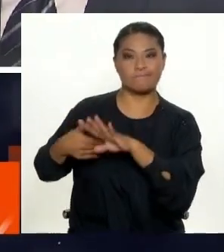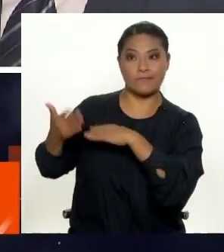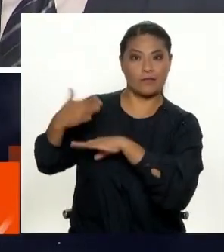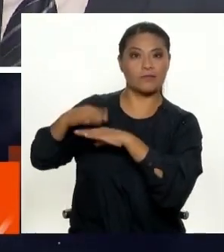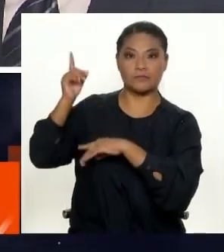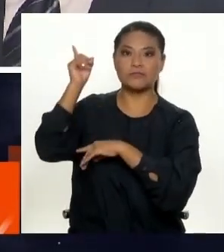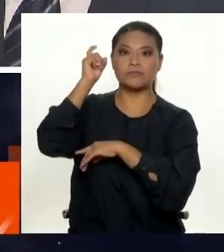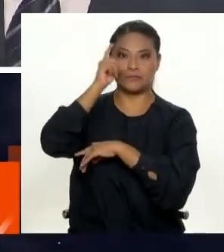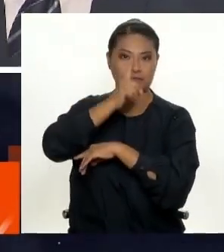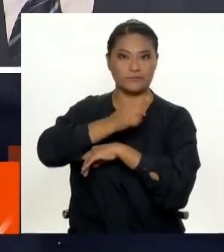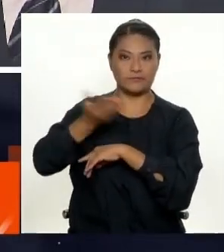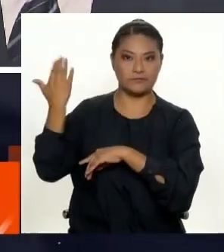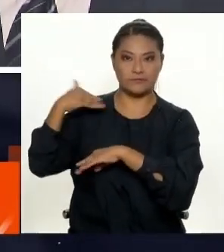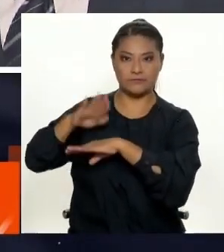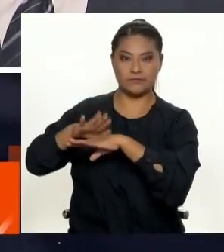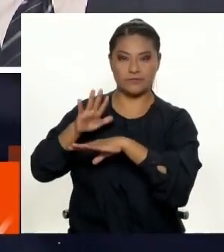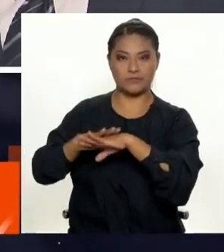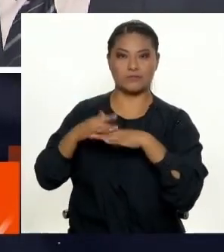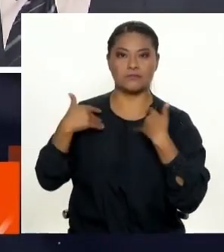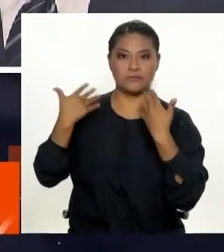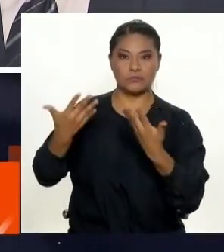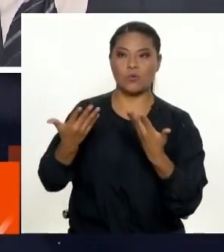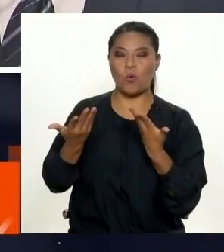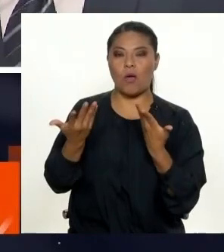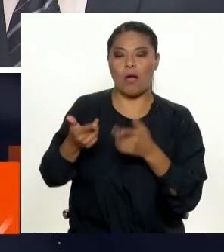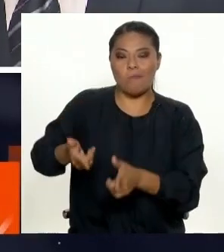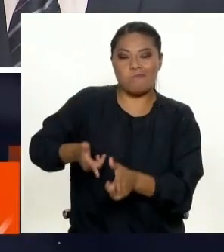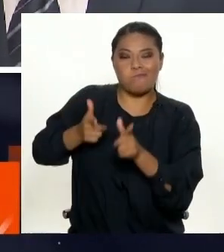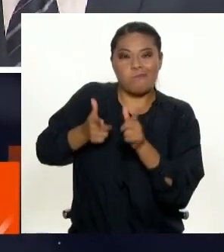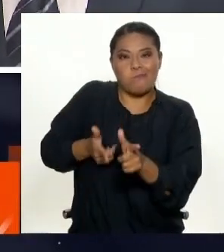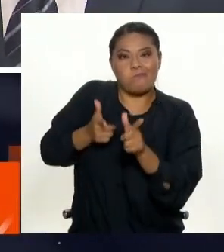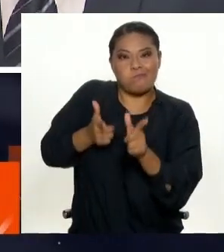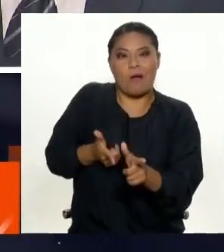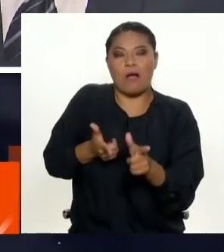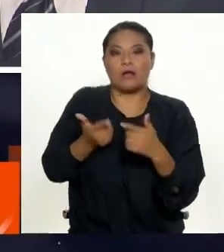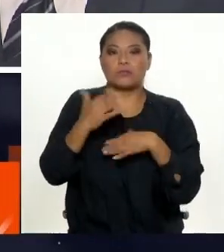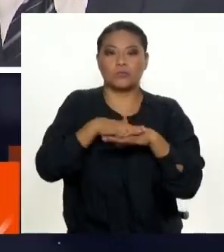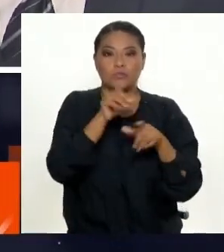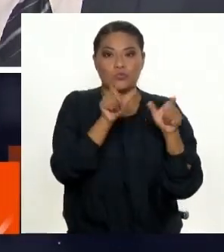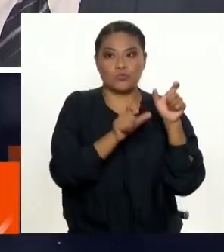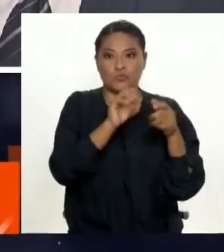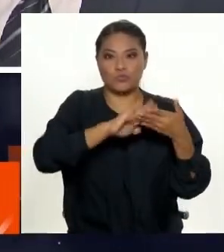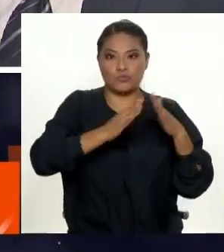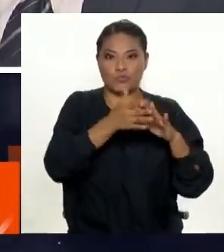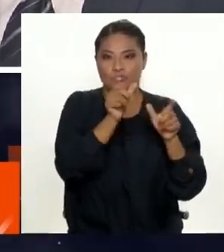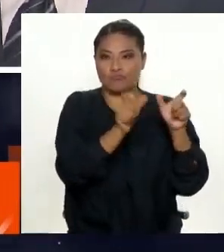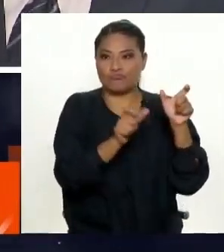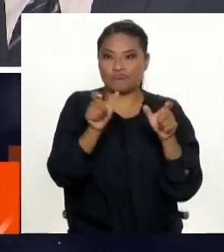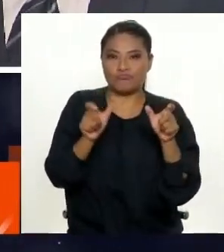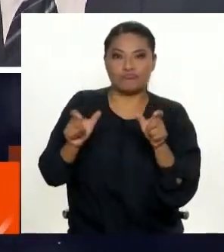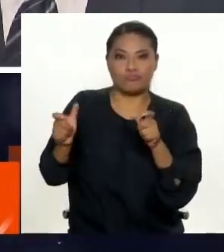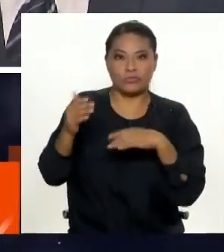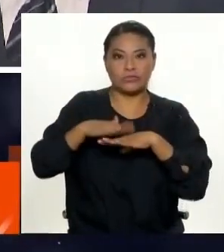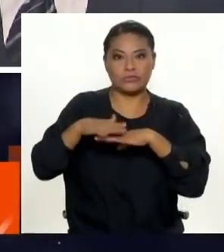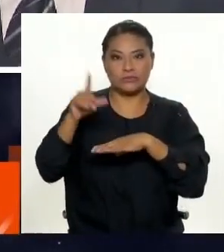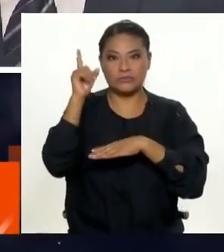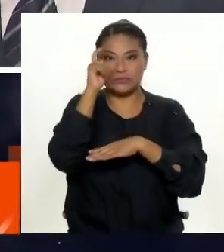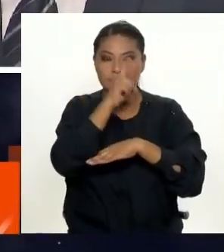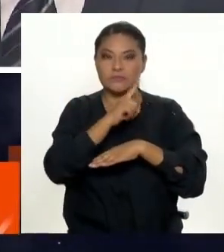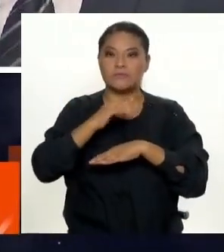cansado que pueden ser los trámites para obtener la licencia de portar armas, la ciudadanía poco a poco está recurriendo a este tipo